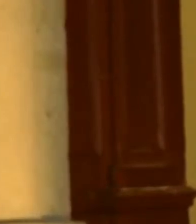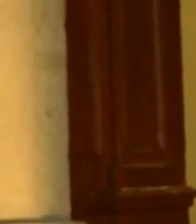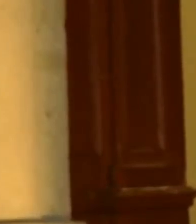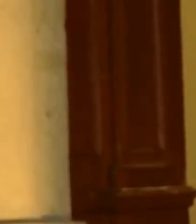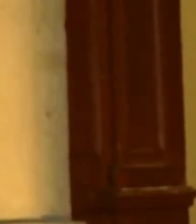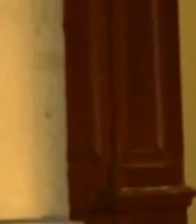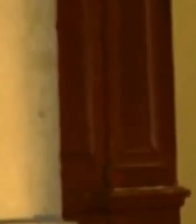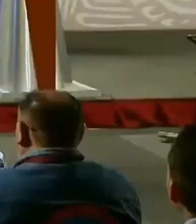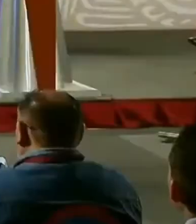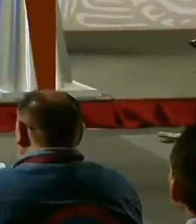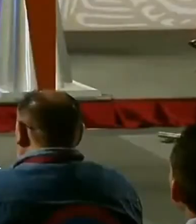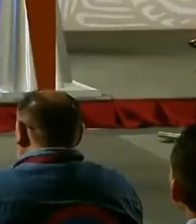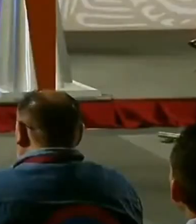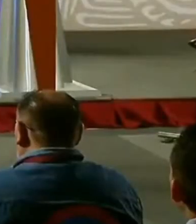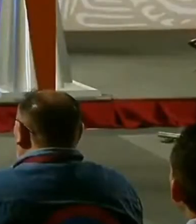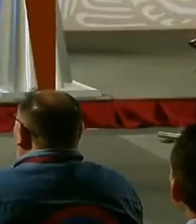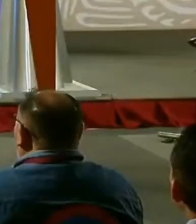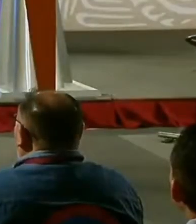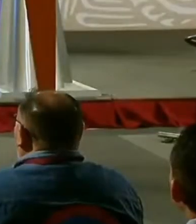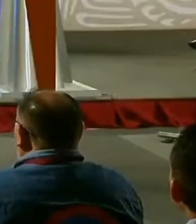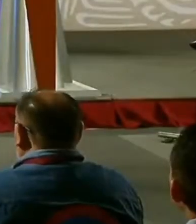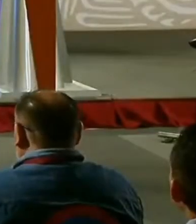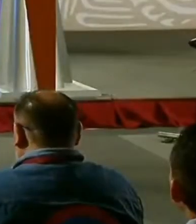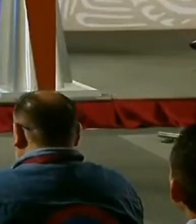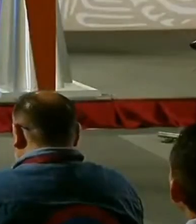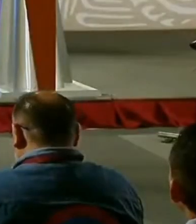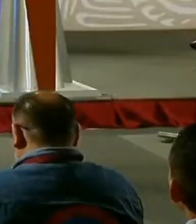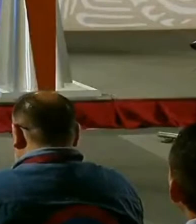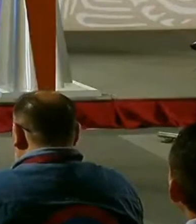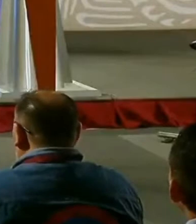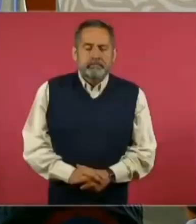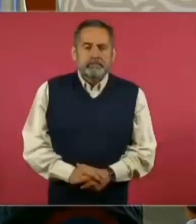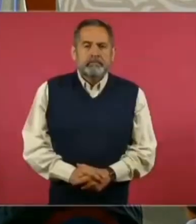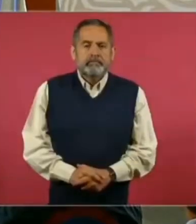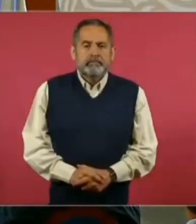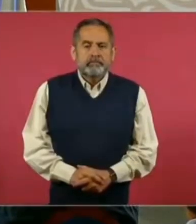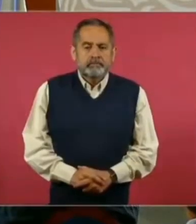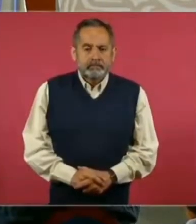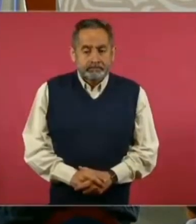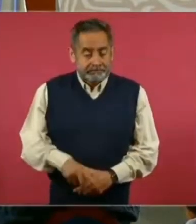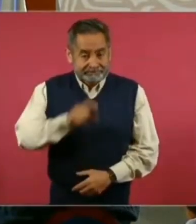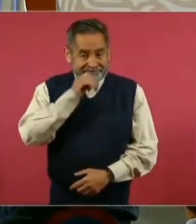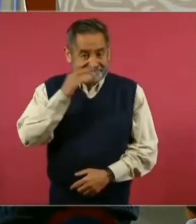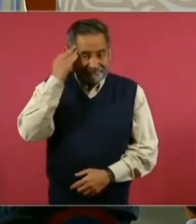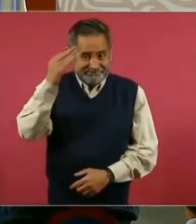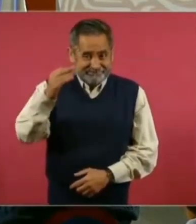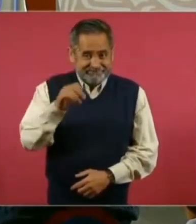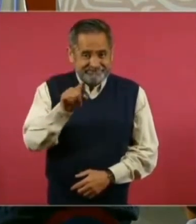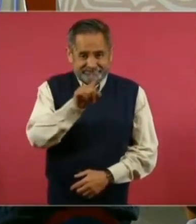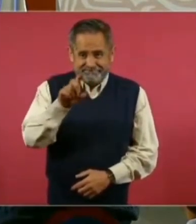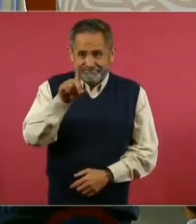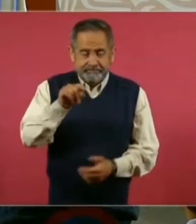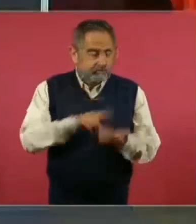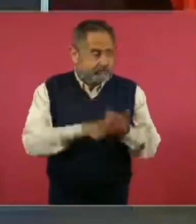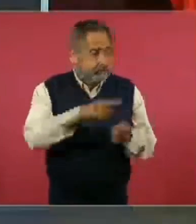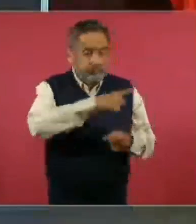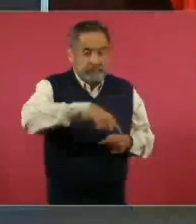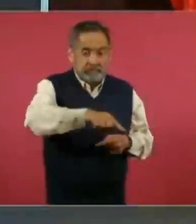Corte y los manda a su casa, pero con una pensión